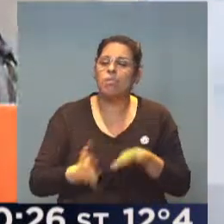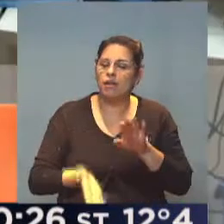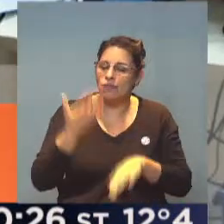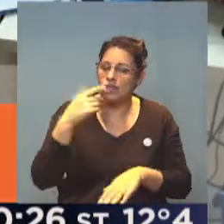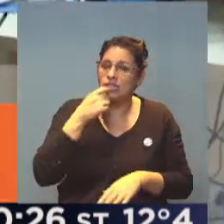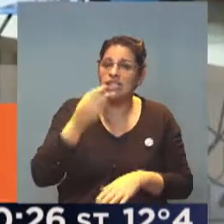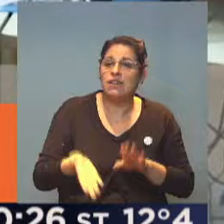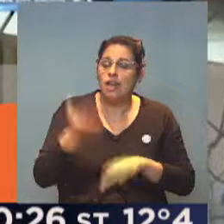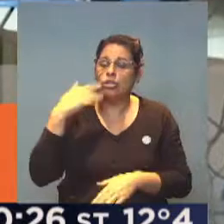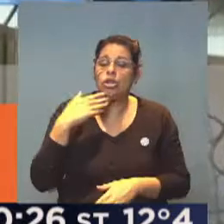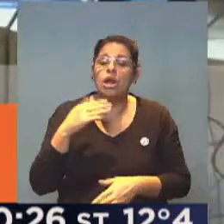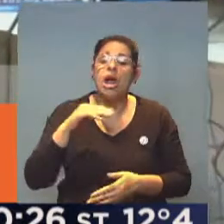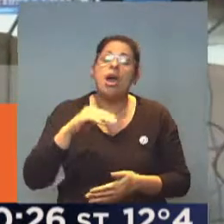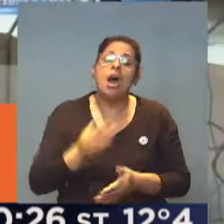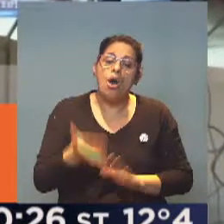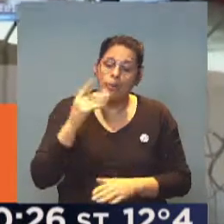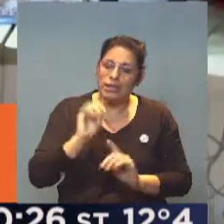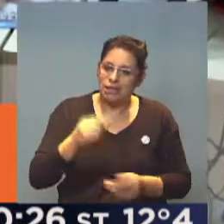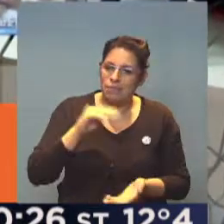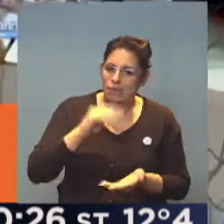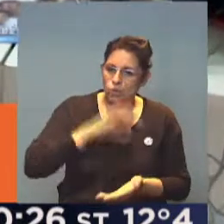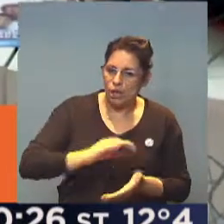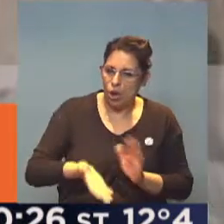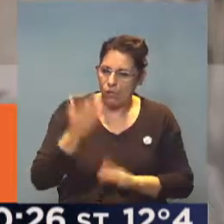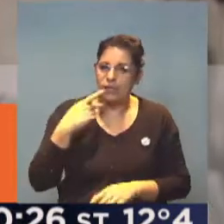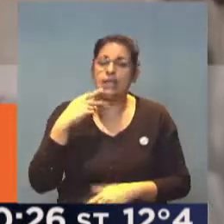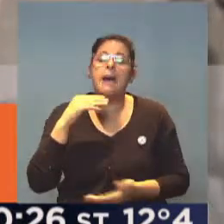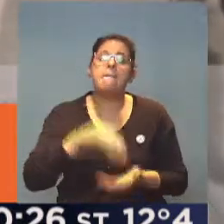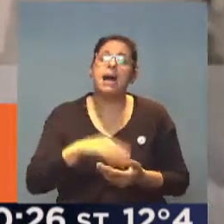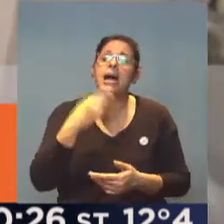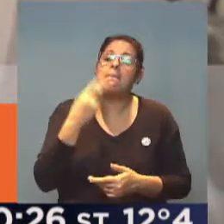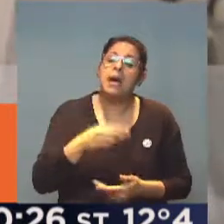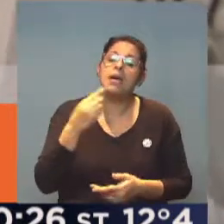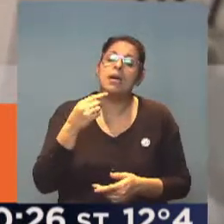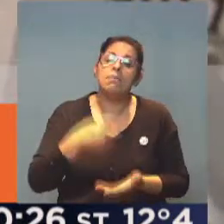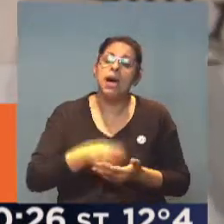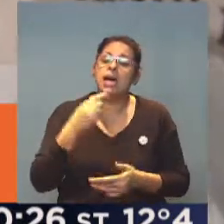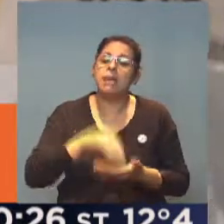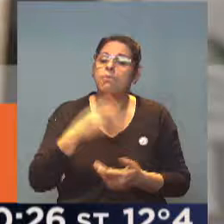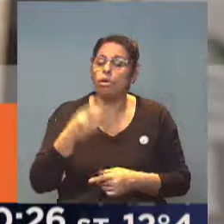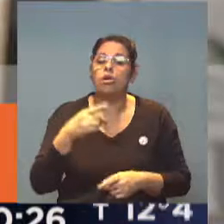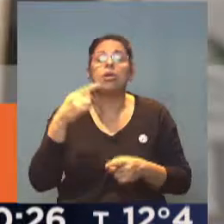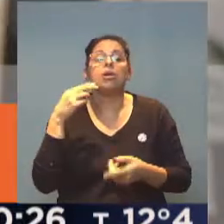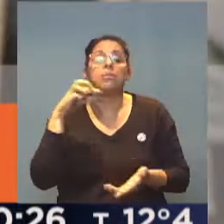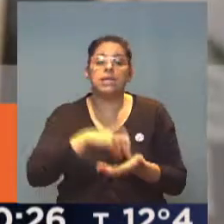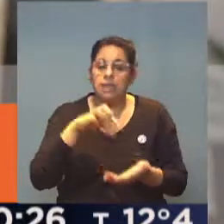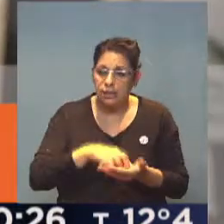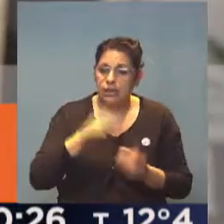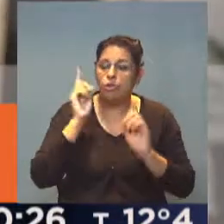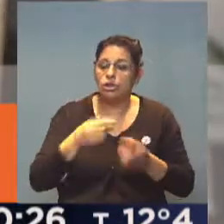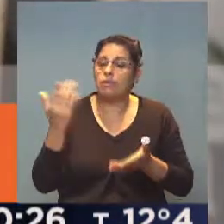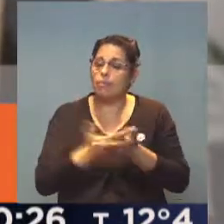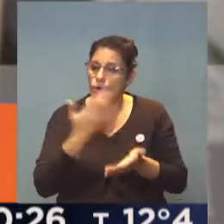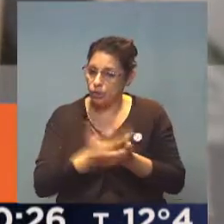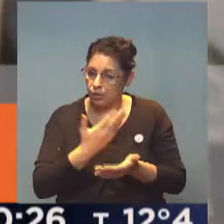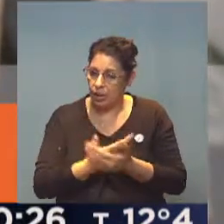Pero también establece el pago de dos plus adicionales por productividad y presentismo. En primer lugar, para funcionar